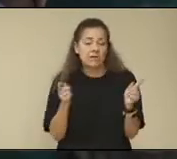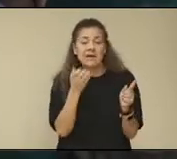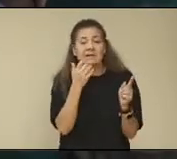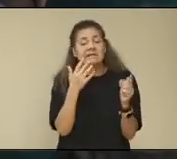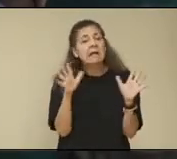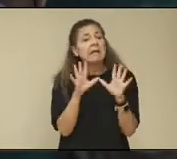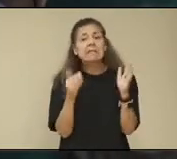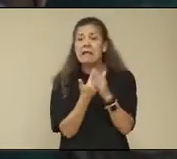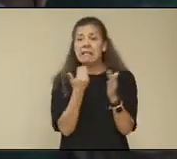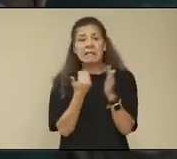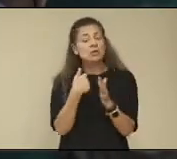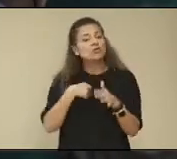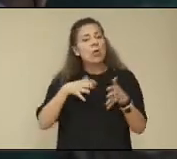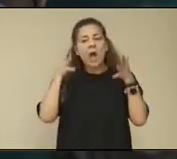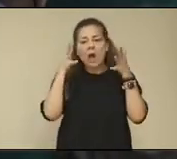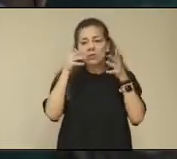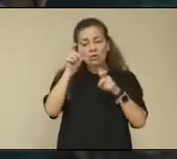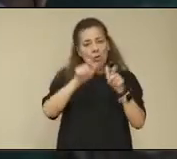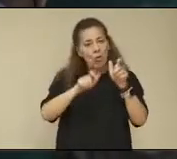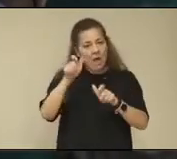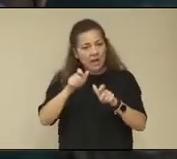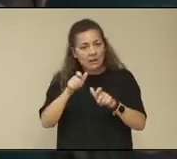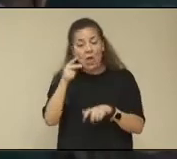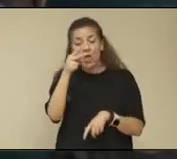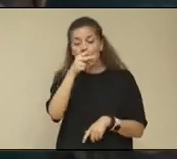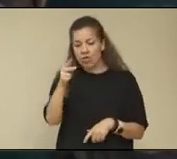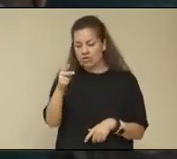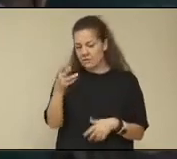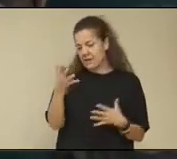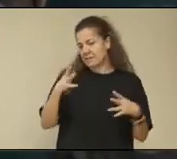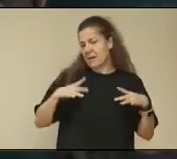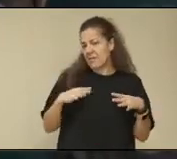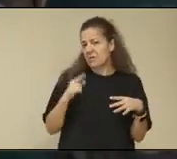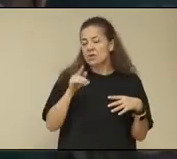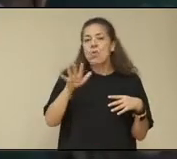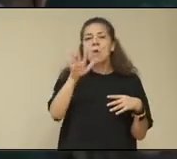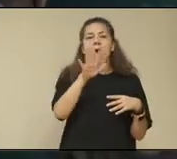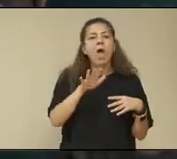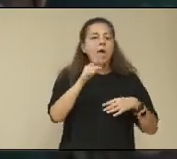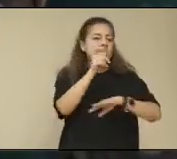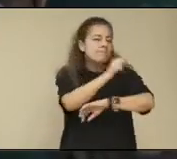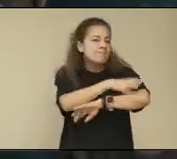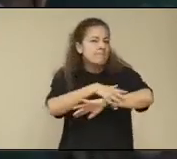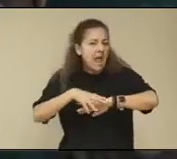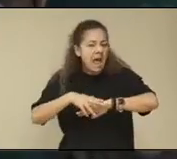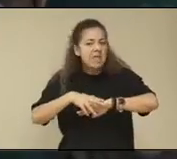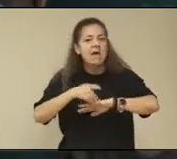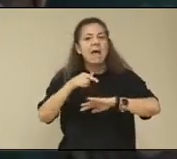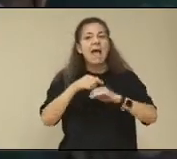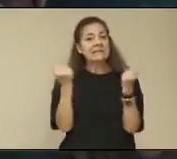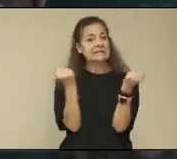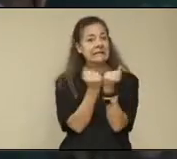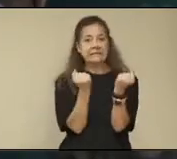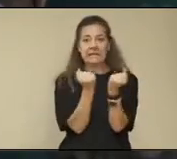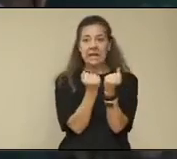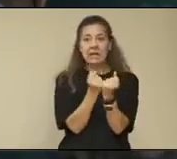yo recomendaría a la gente que va 2 semanas de vacaciones a una playa en Senegal que se tome la